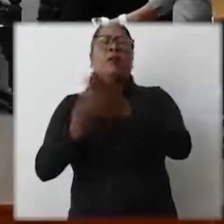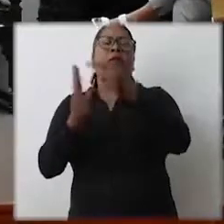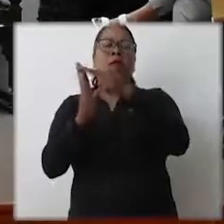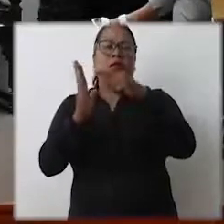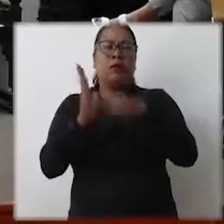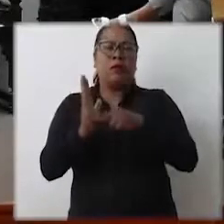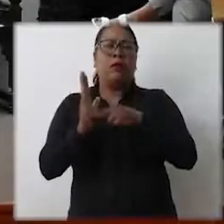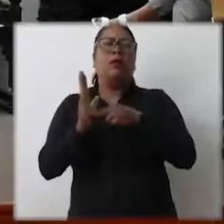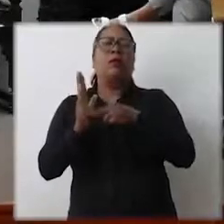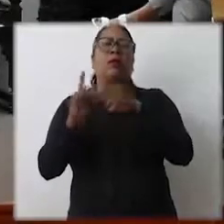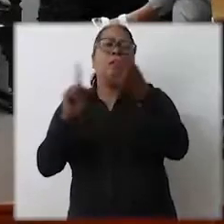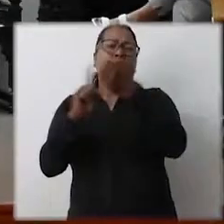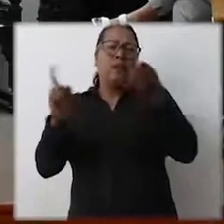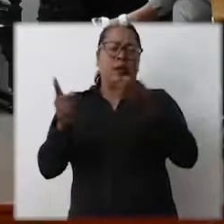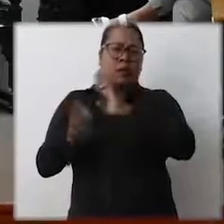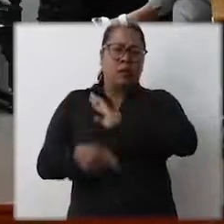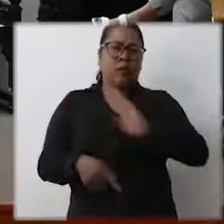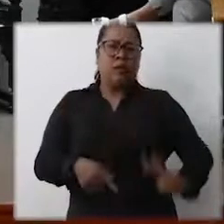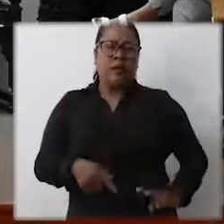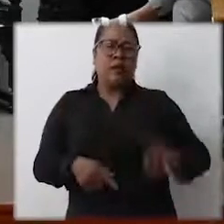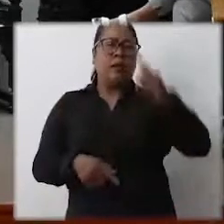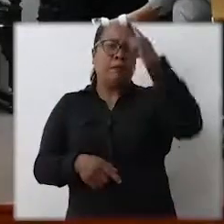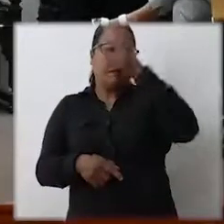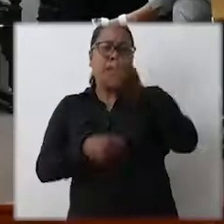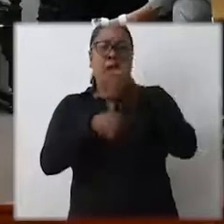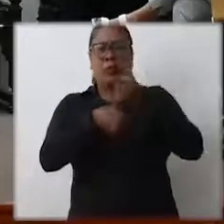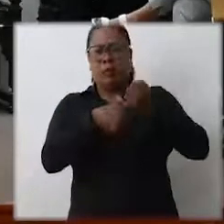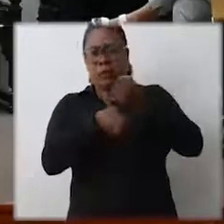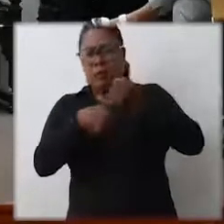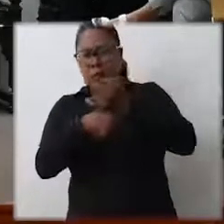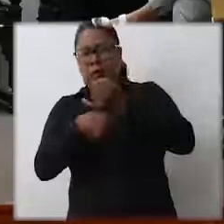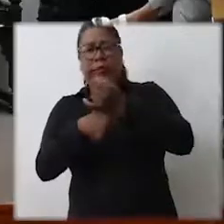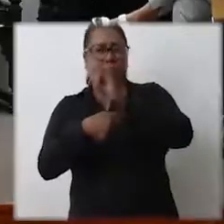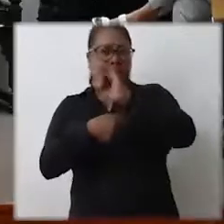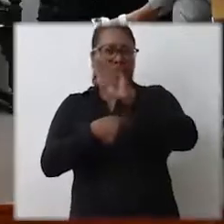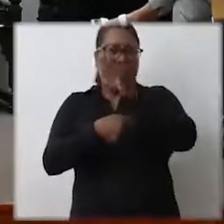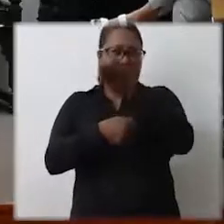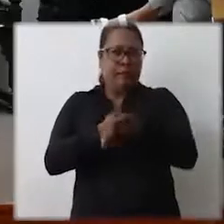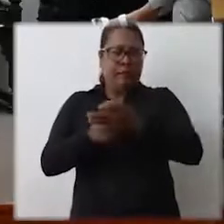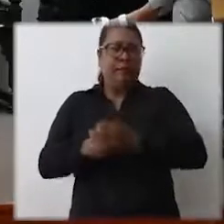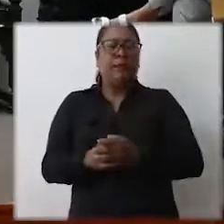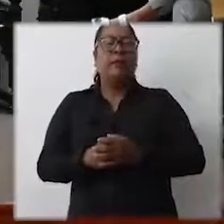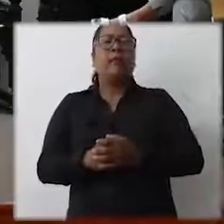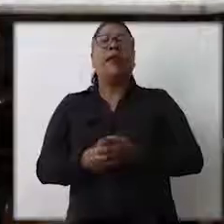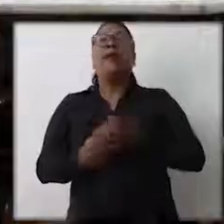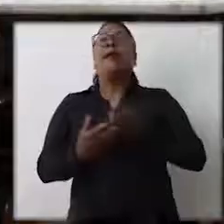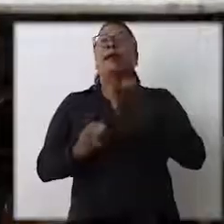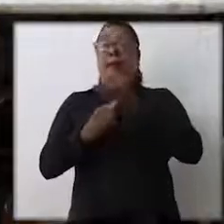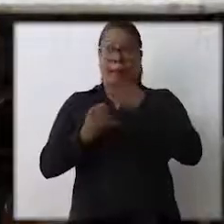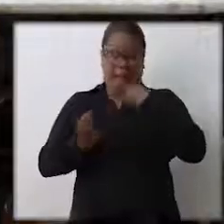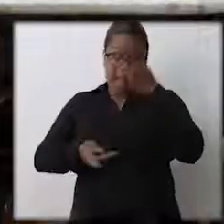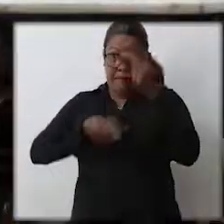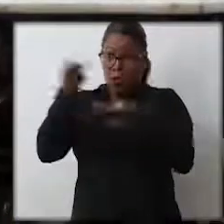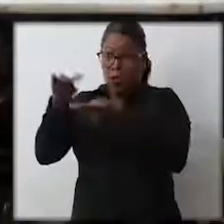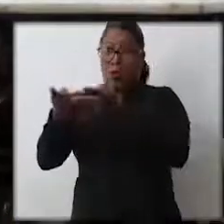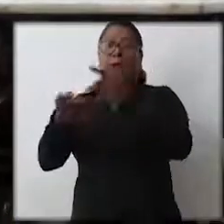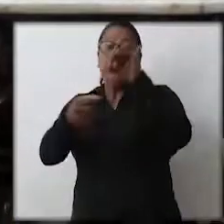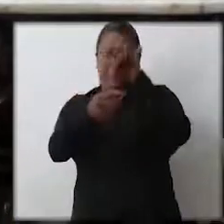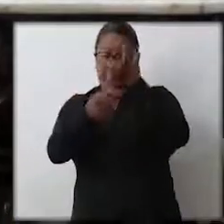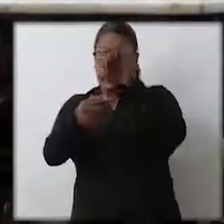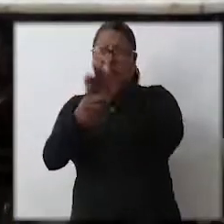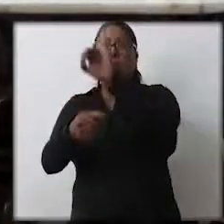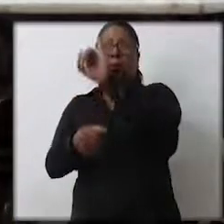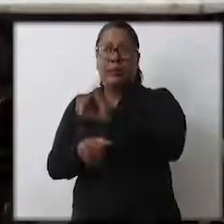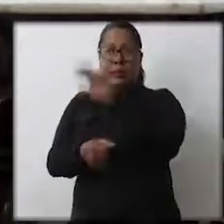se turne a la Comisión de Normatividad y Nomenclatura Municipal para su análisis y dictamen respectivo. Quienes estén a favor de la